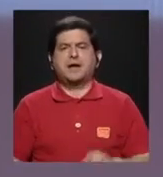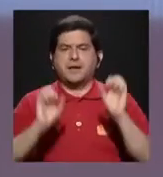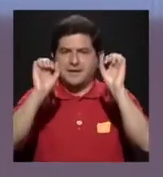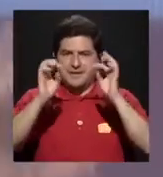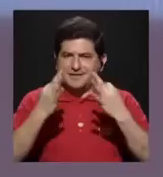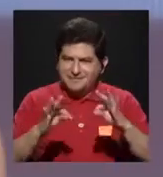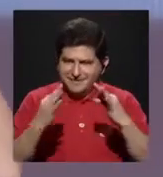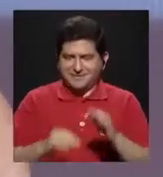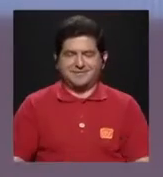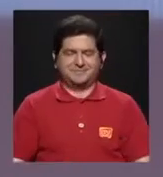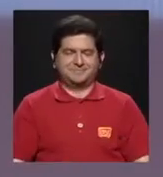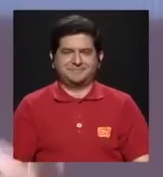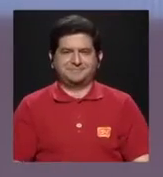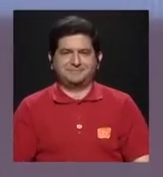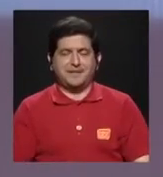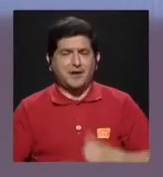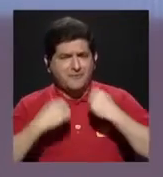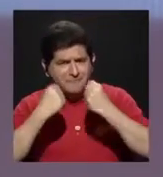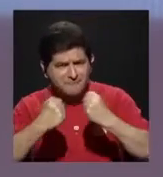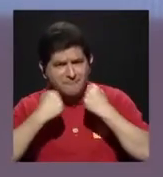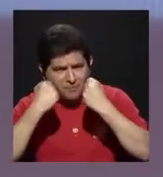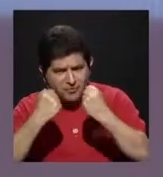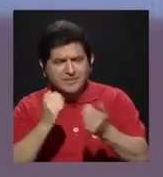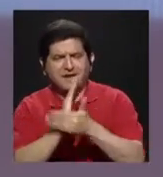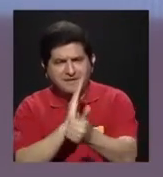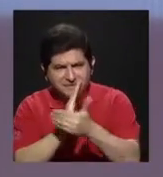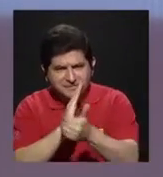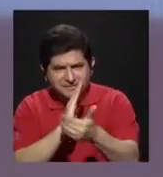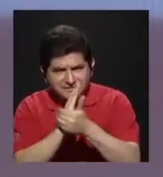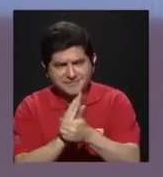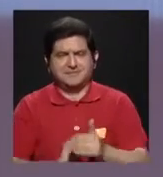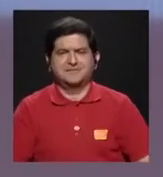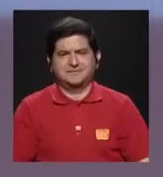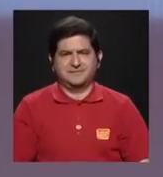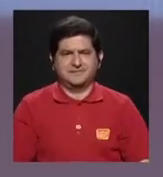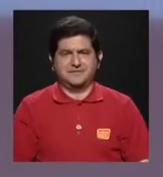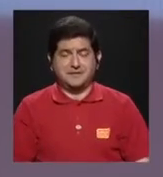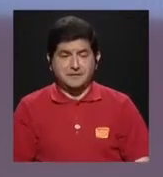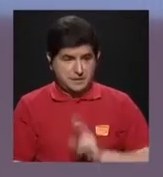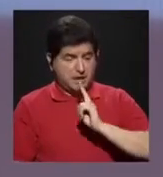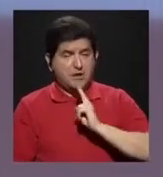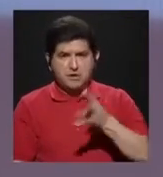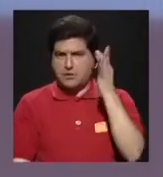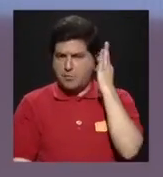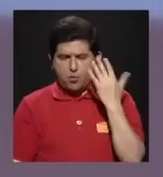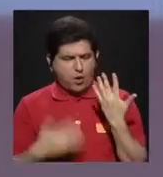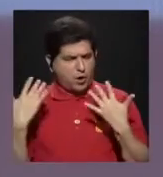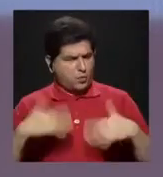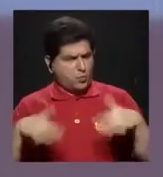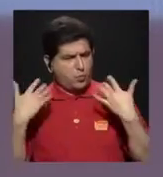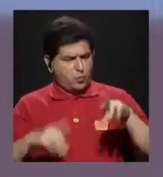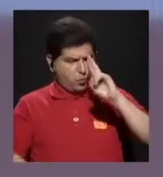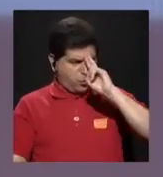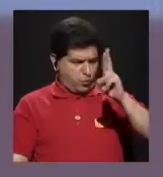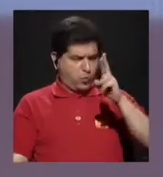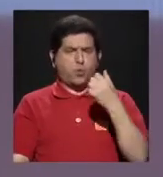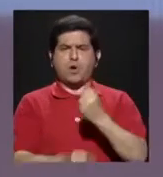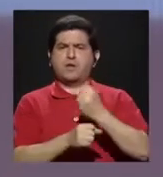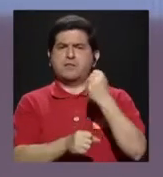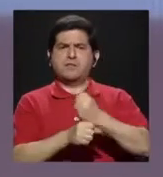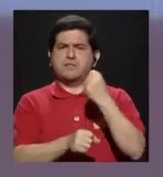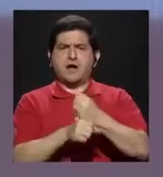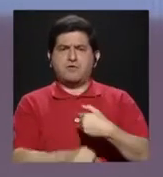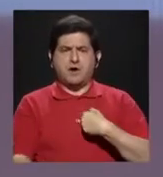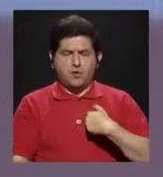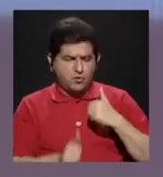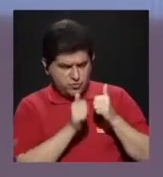ay, ya me trabé, fortaleciendo las capacidades que ellas tienen, porque la verdad es que son mujeres admirables, el trabajo que ellas hacen, o sea,